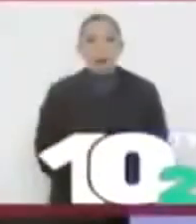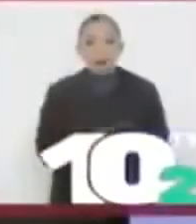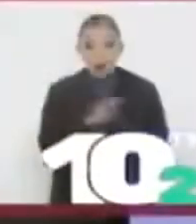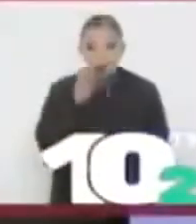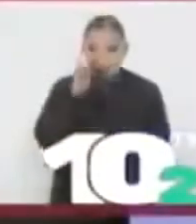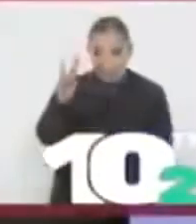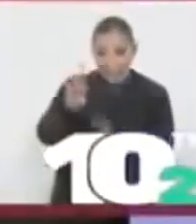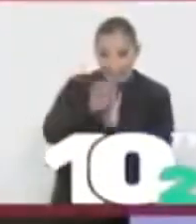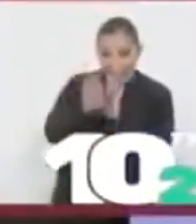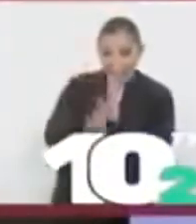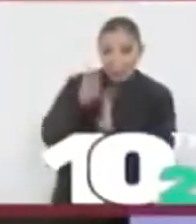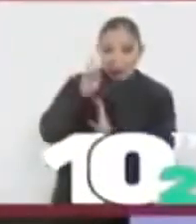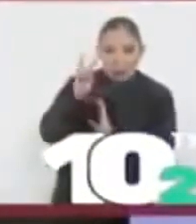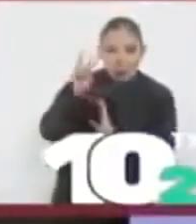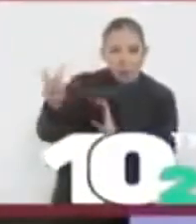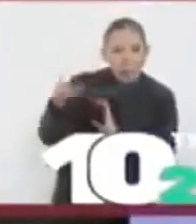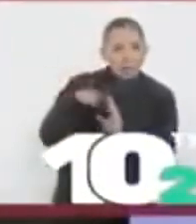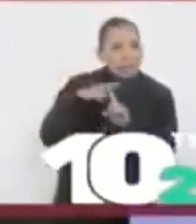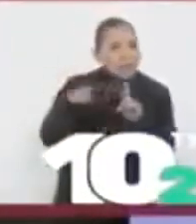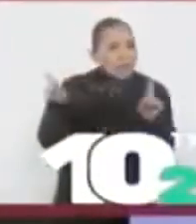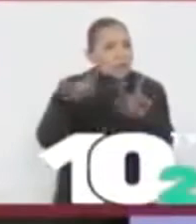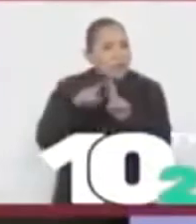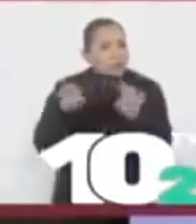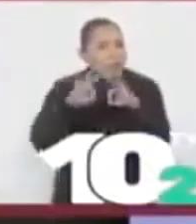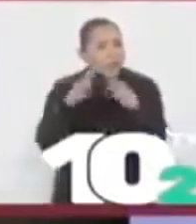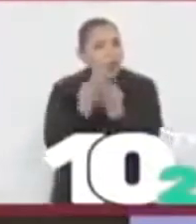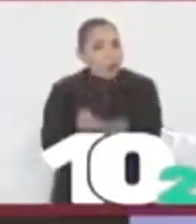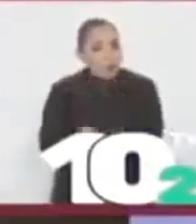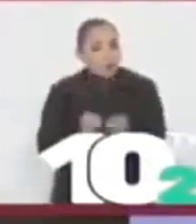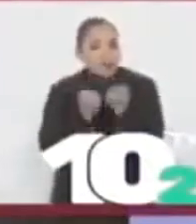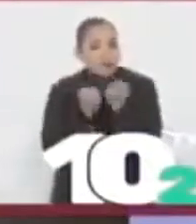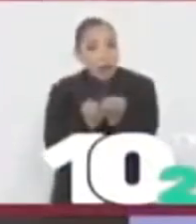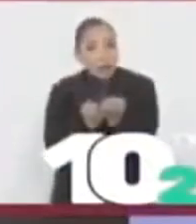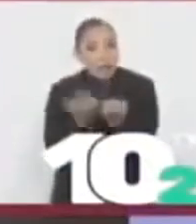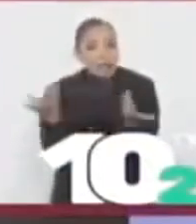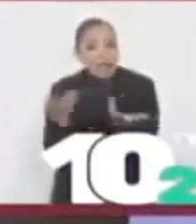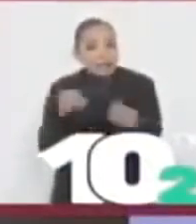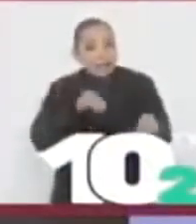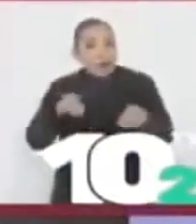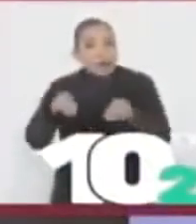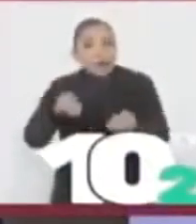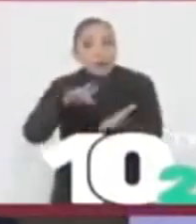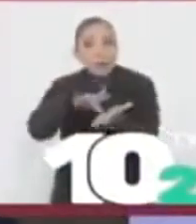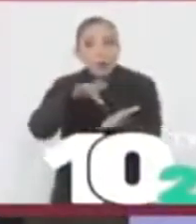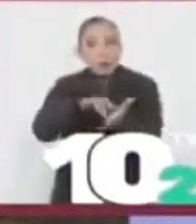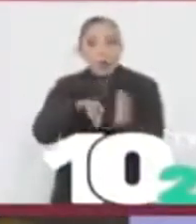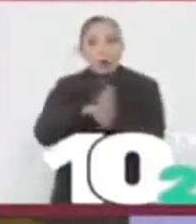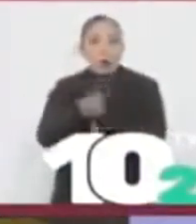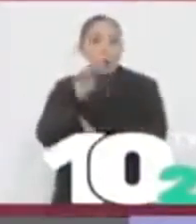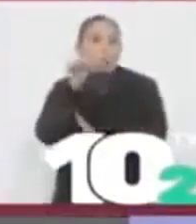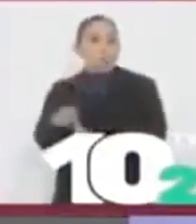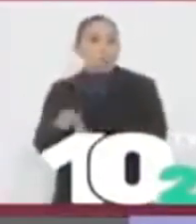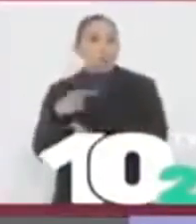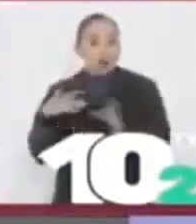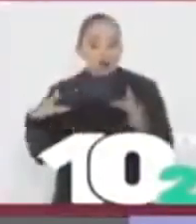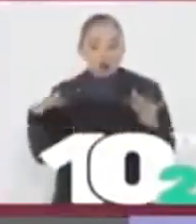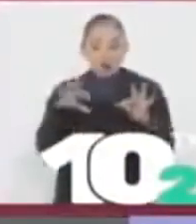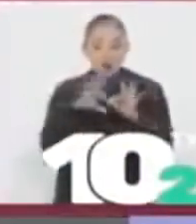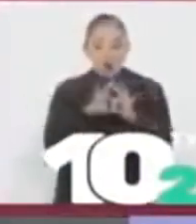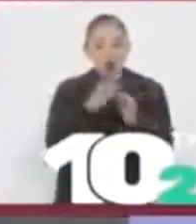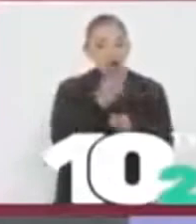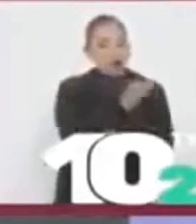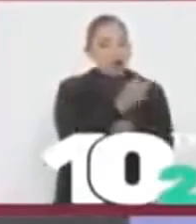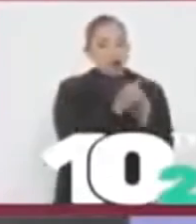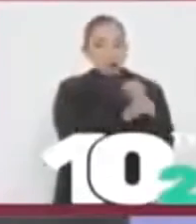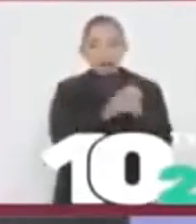En todos estos casos, se ven involucrados distintos tipos de fuerzas que producen movimiento, como resultado de una